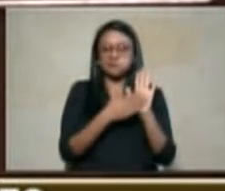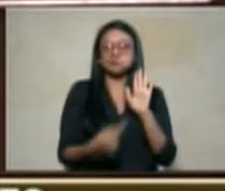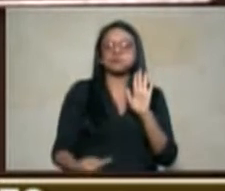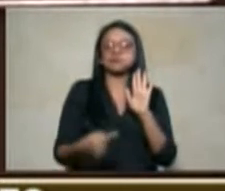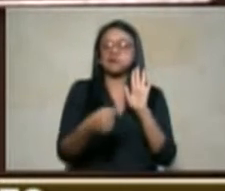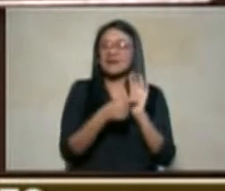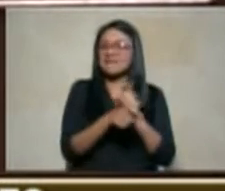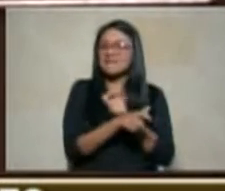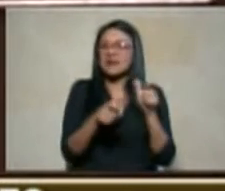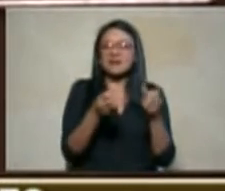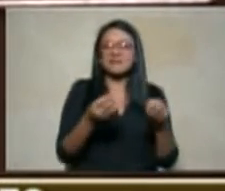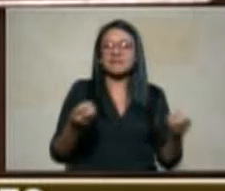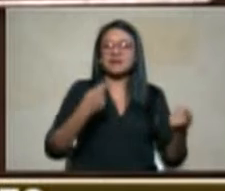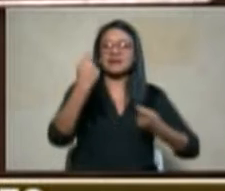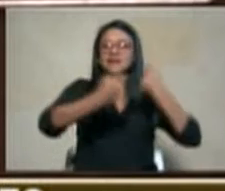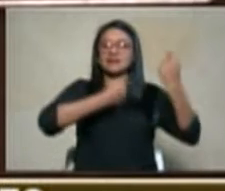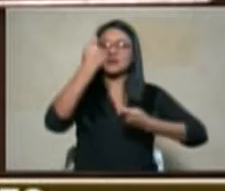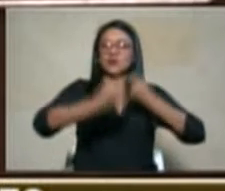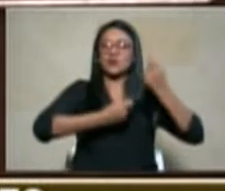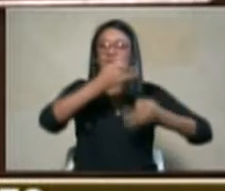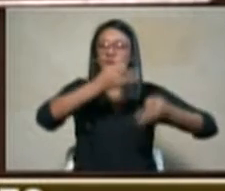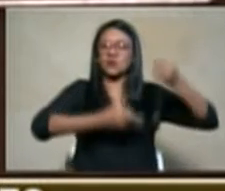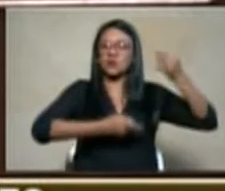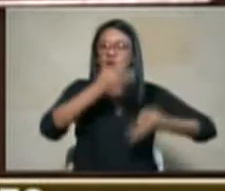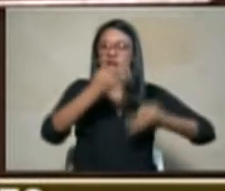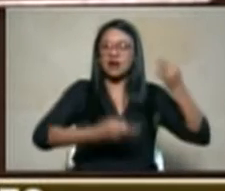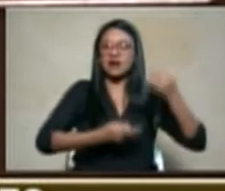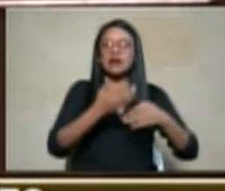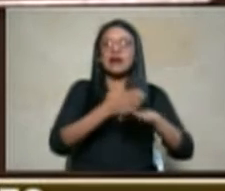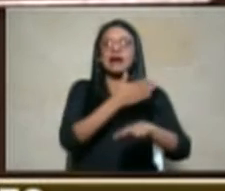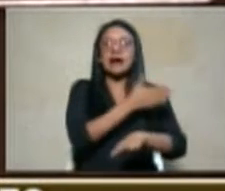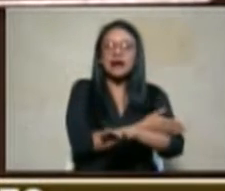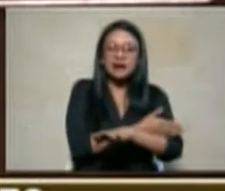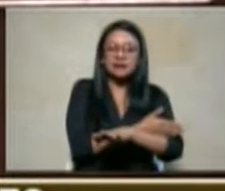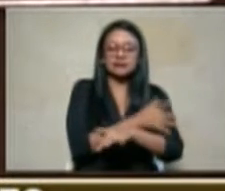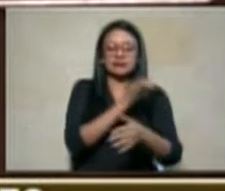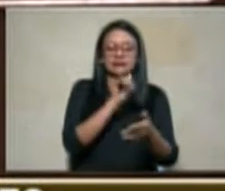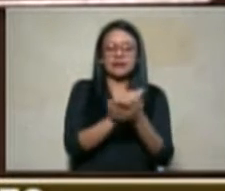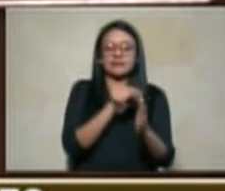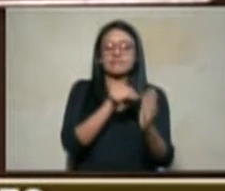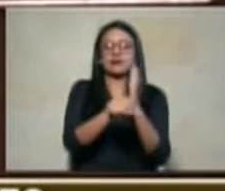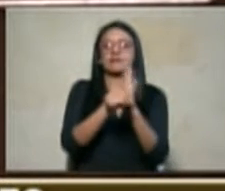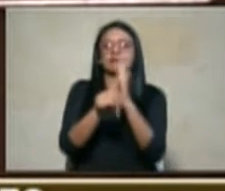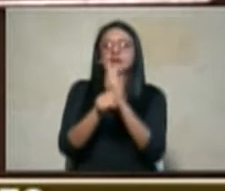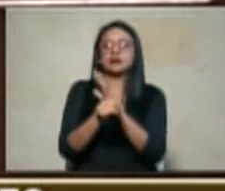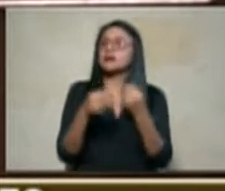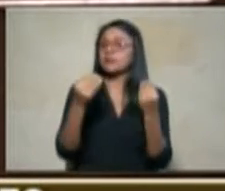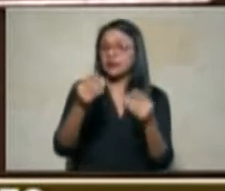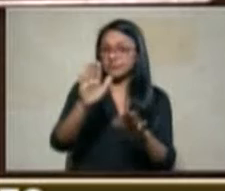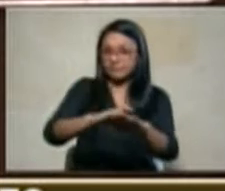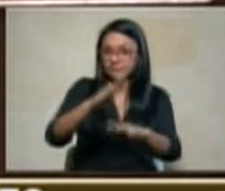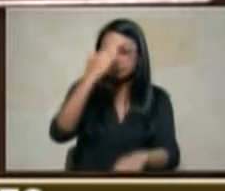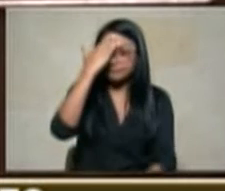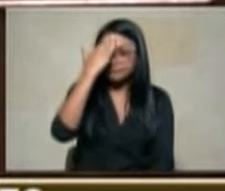la gran mayoría de los negocios jurídicos que se hicieron fueron antes de la masacre, para que lo